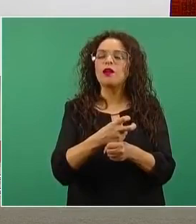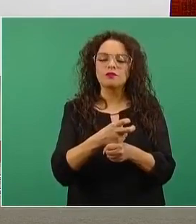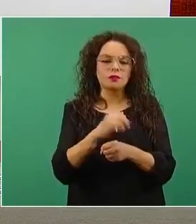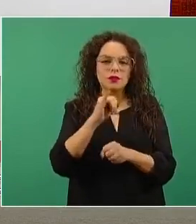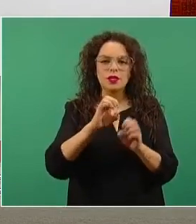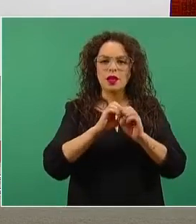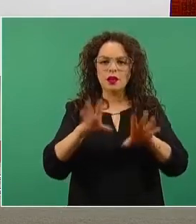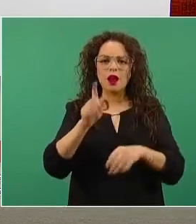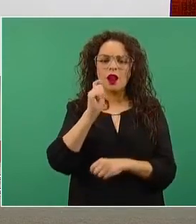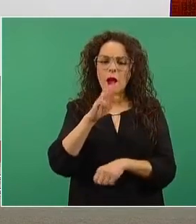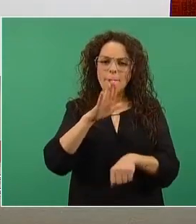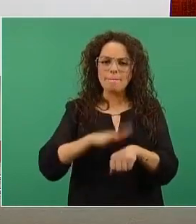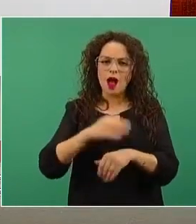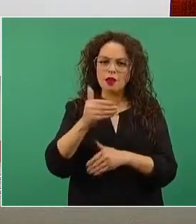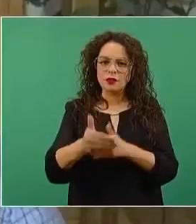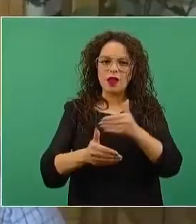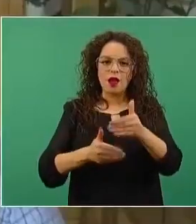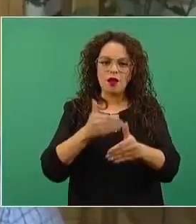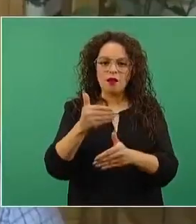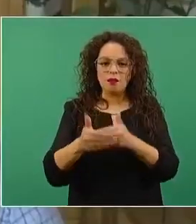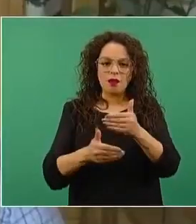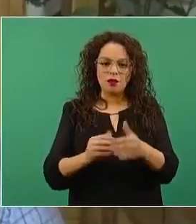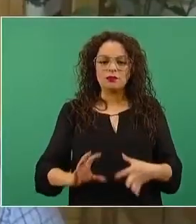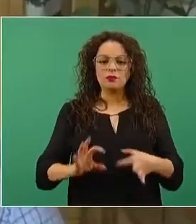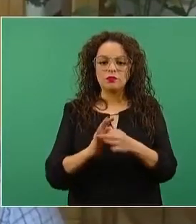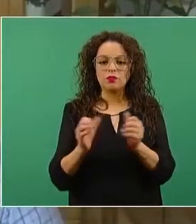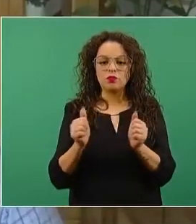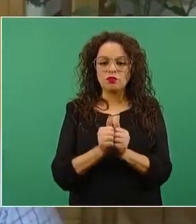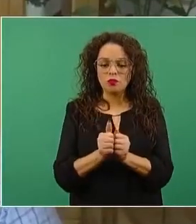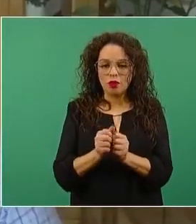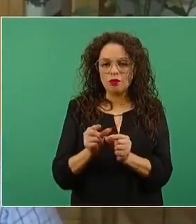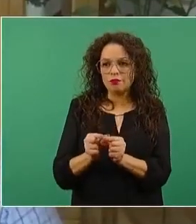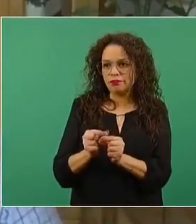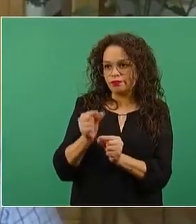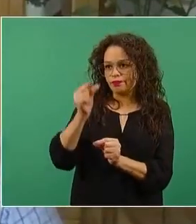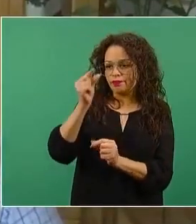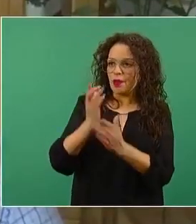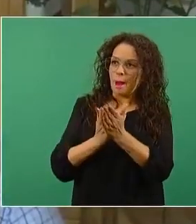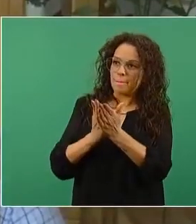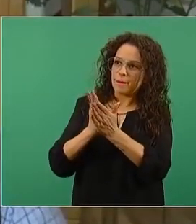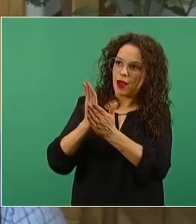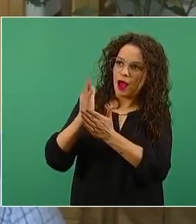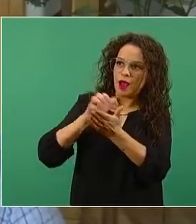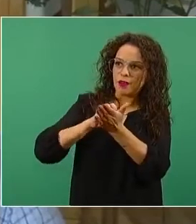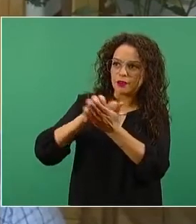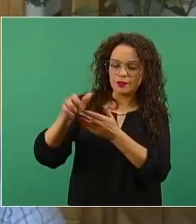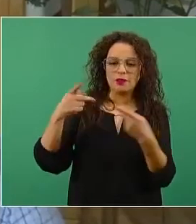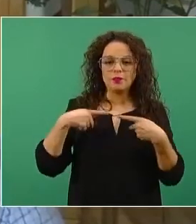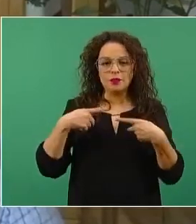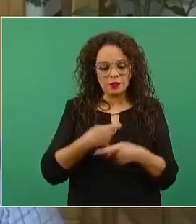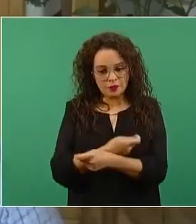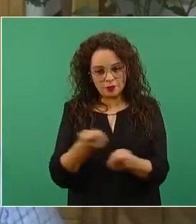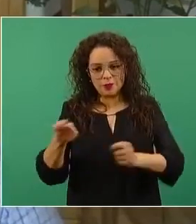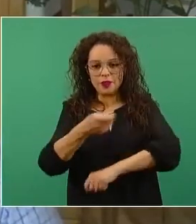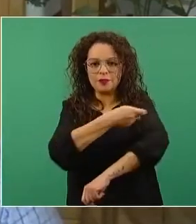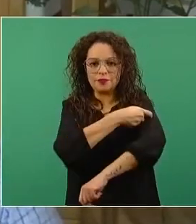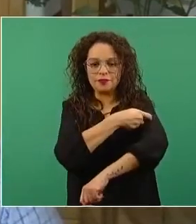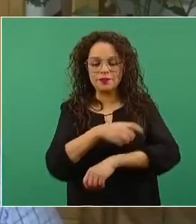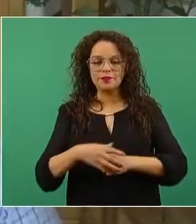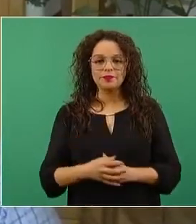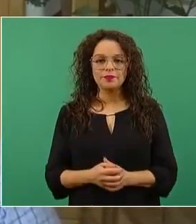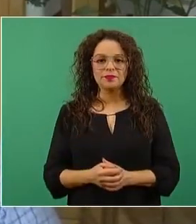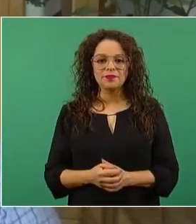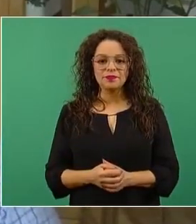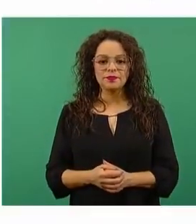a ver un avance del indicador correspondiente para este grupo. Si pasamos a la siguiente